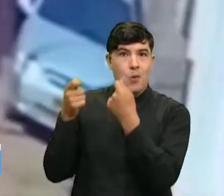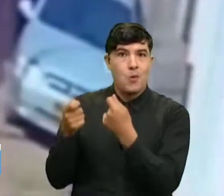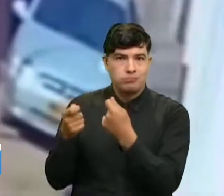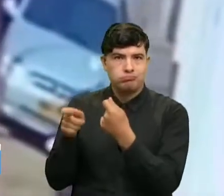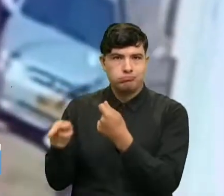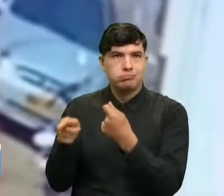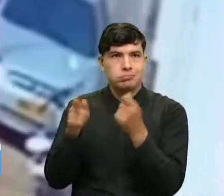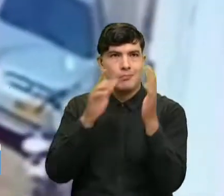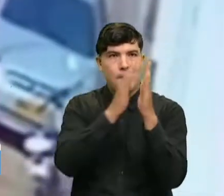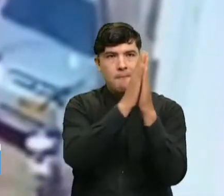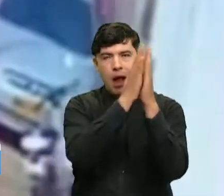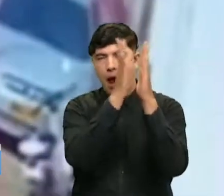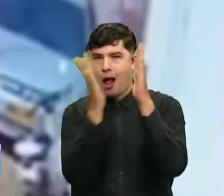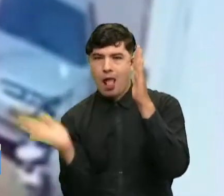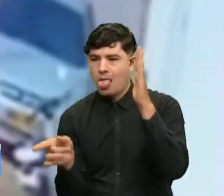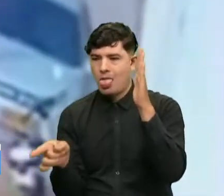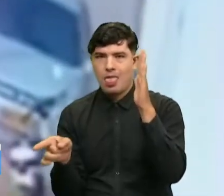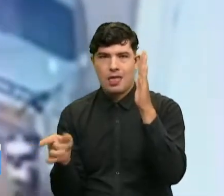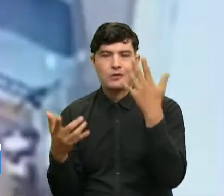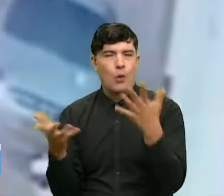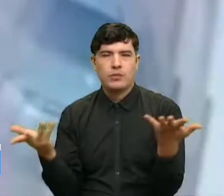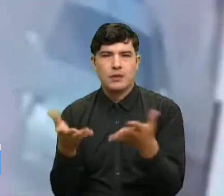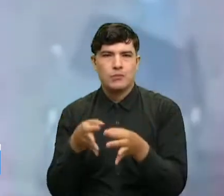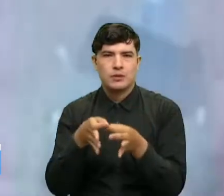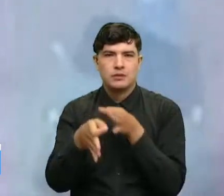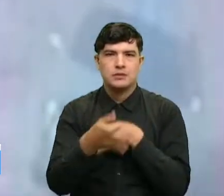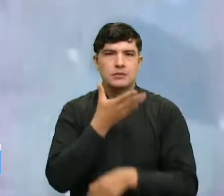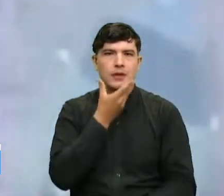de Zapatoca, esto es en Santander.